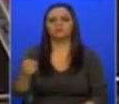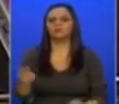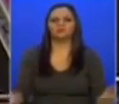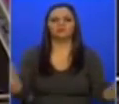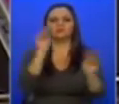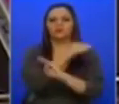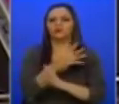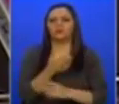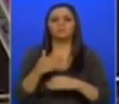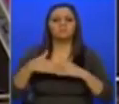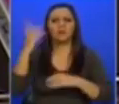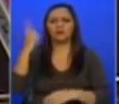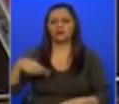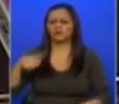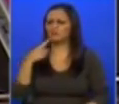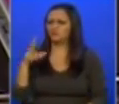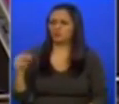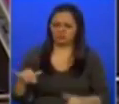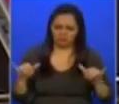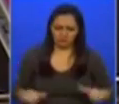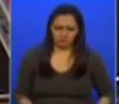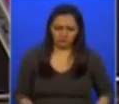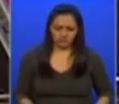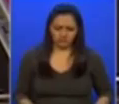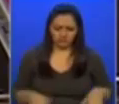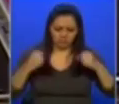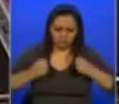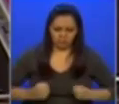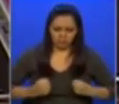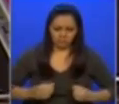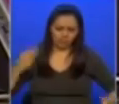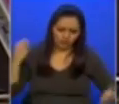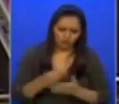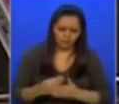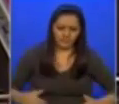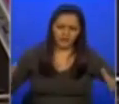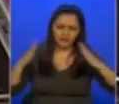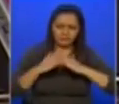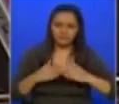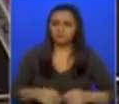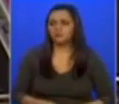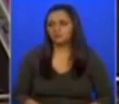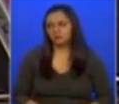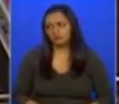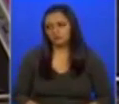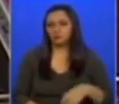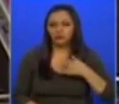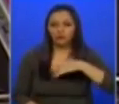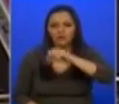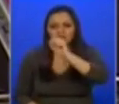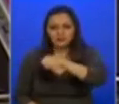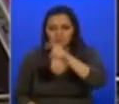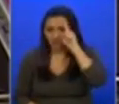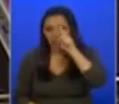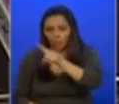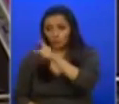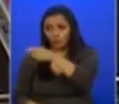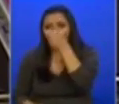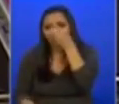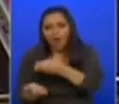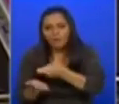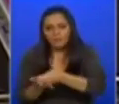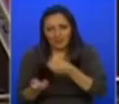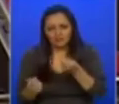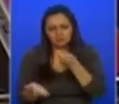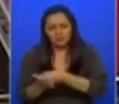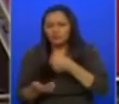reconocer, la mayoría me pareció que no quiere. ¿Quiere quedarse ahí? Porque compraron su casita. Sí, por favor. porque compraron su terreno. Sí, pero si